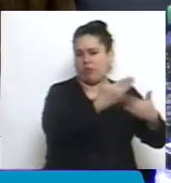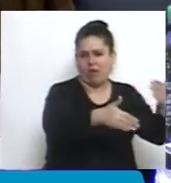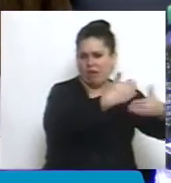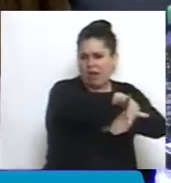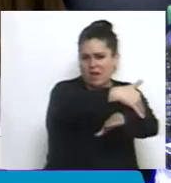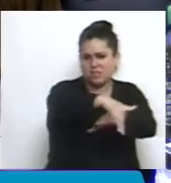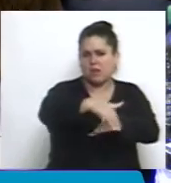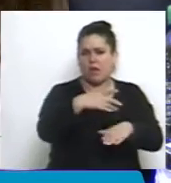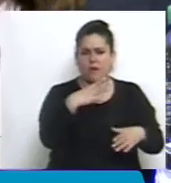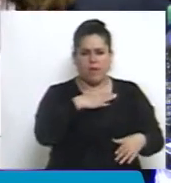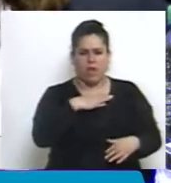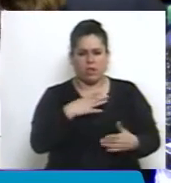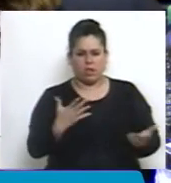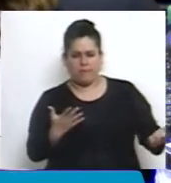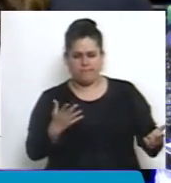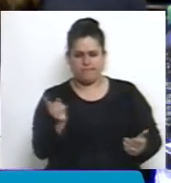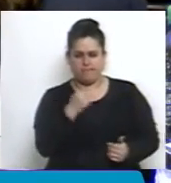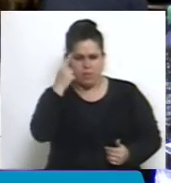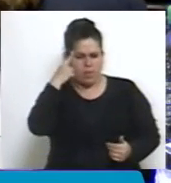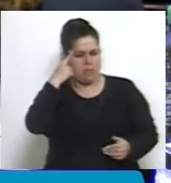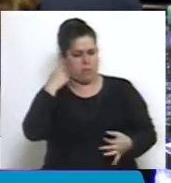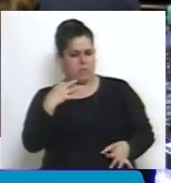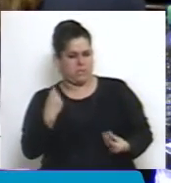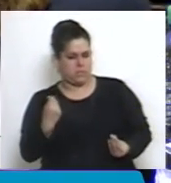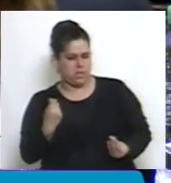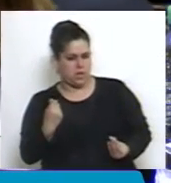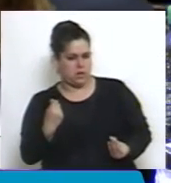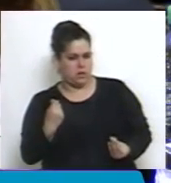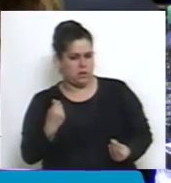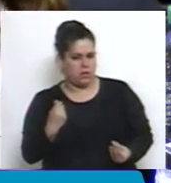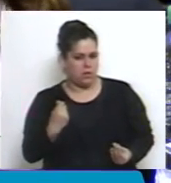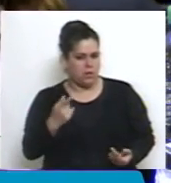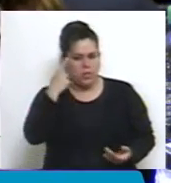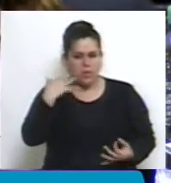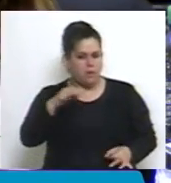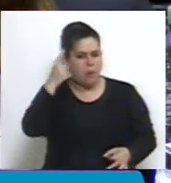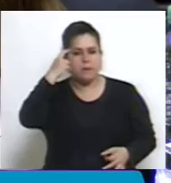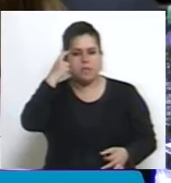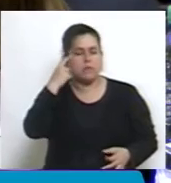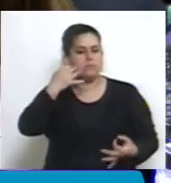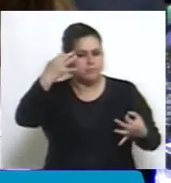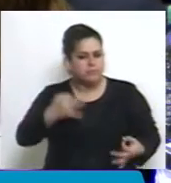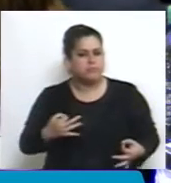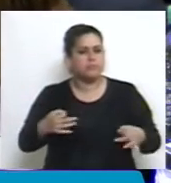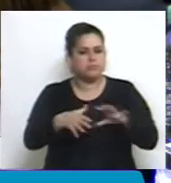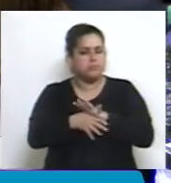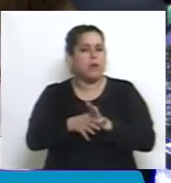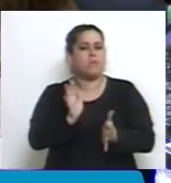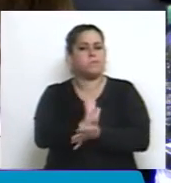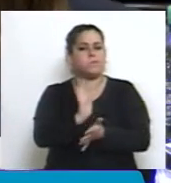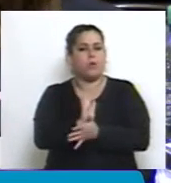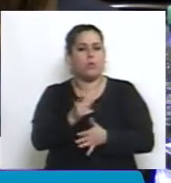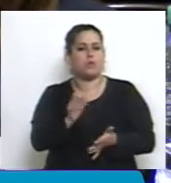hacer preguntar, repreguntar y cuestionar acerca de la efectividad en